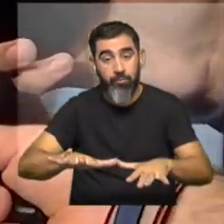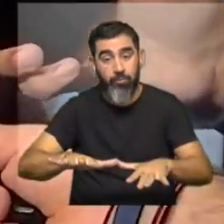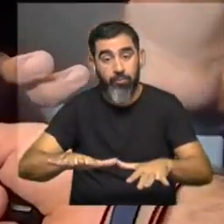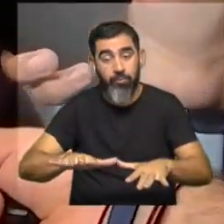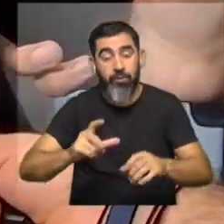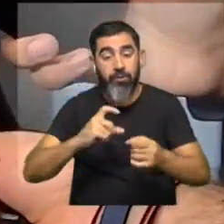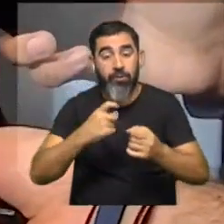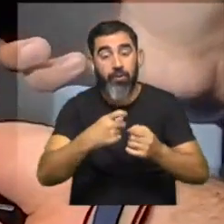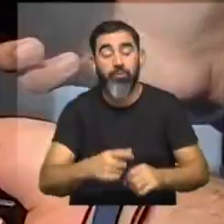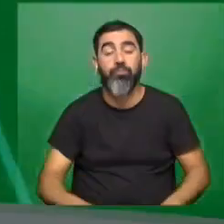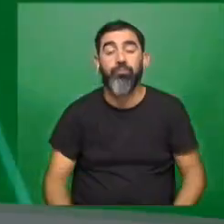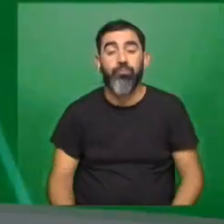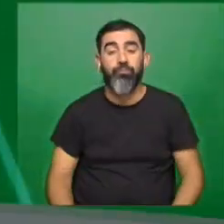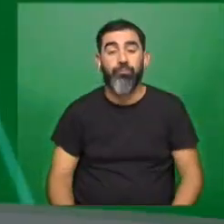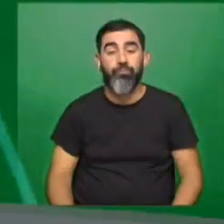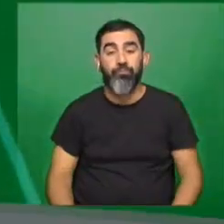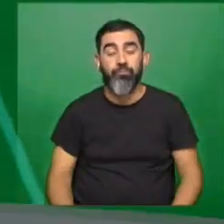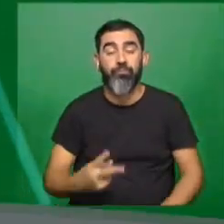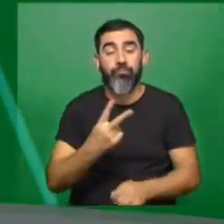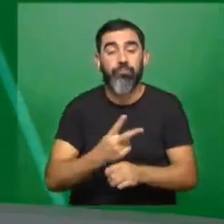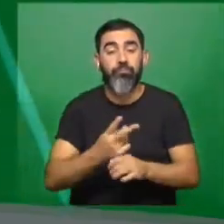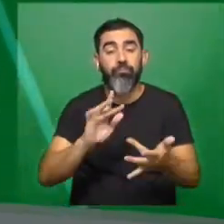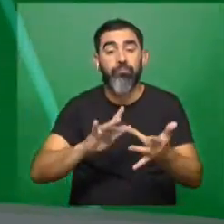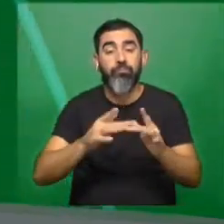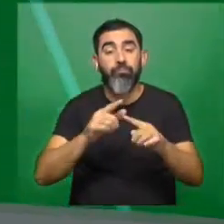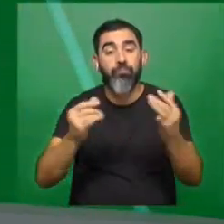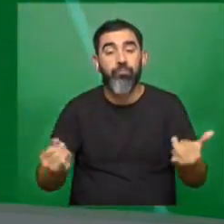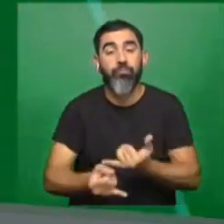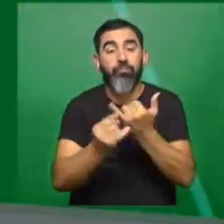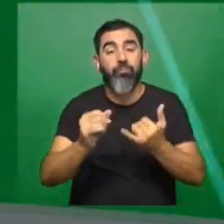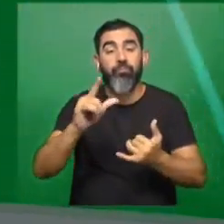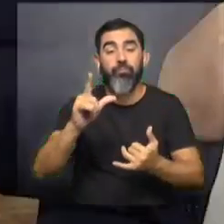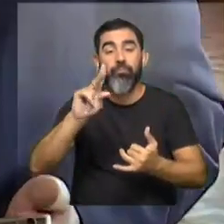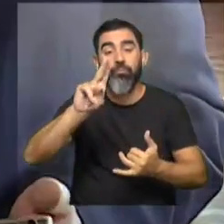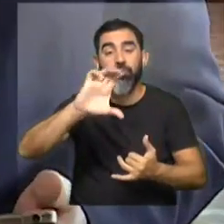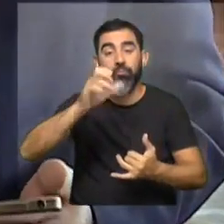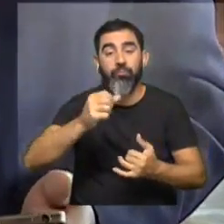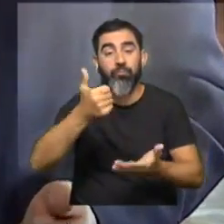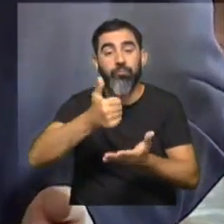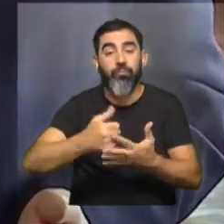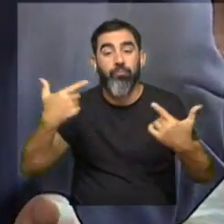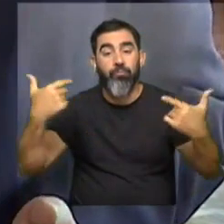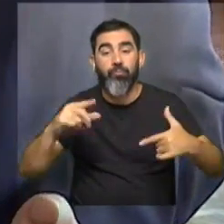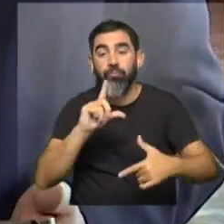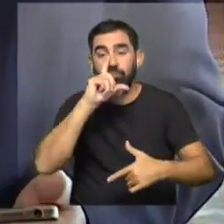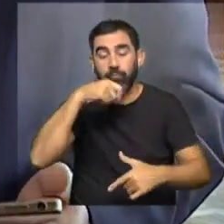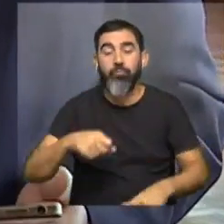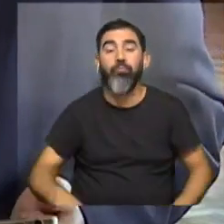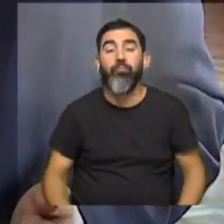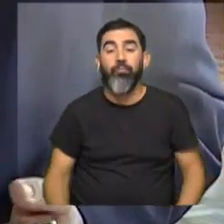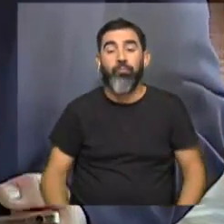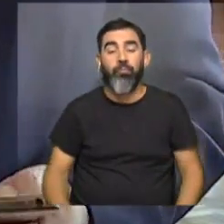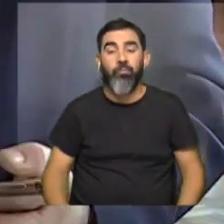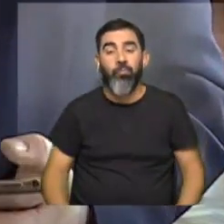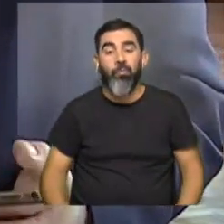los sindicatos. Segundo móvil del mediodía con Luca Veloz, nuestro compañero que está en la Intendencia de Montevideo. Buen mediodía para ti,